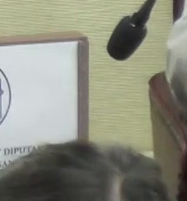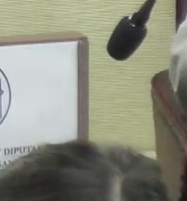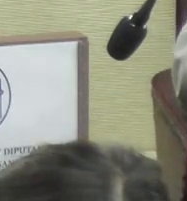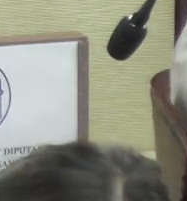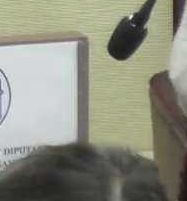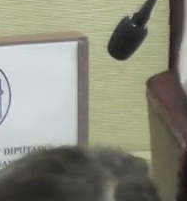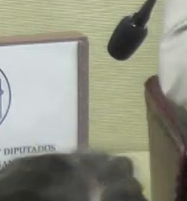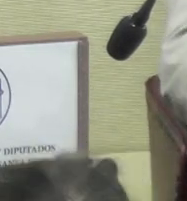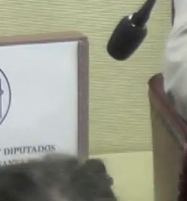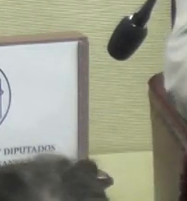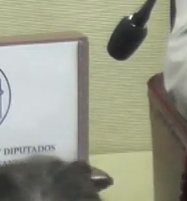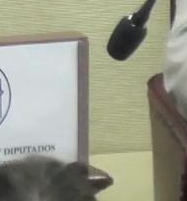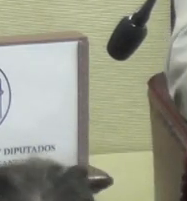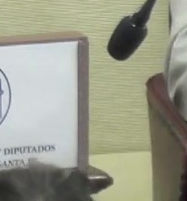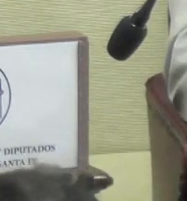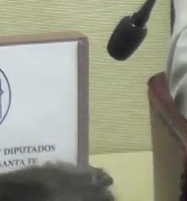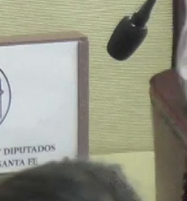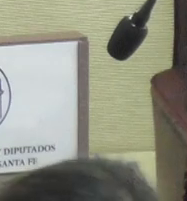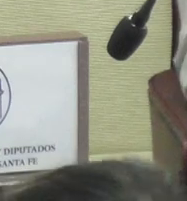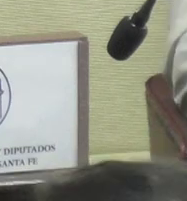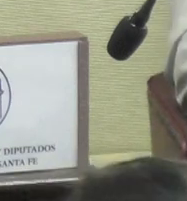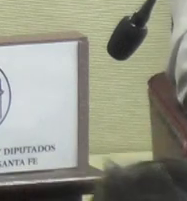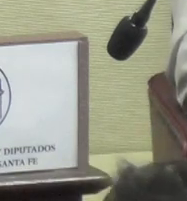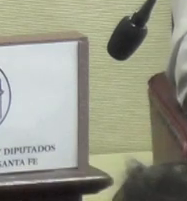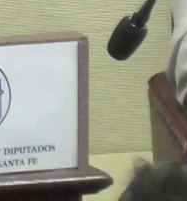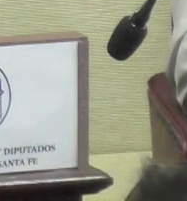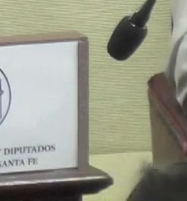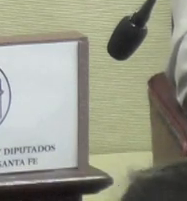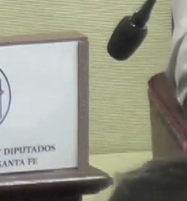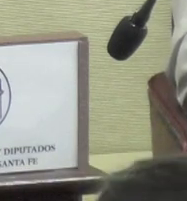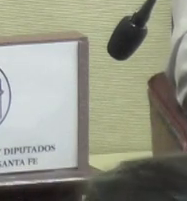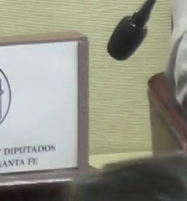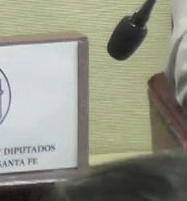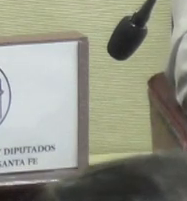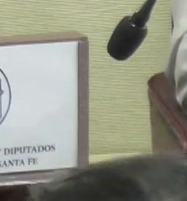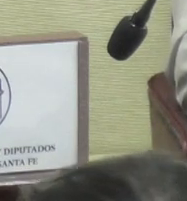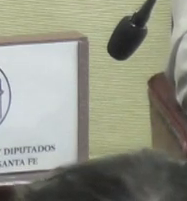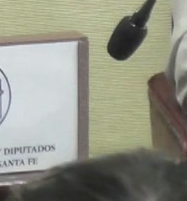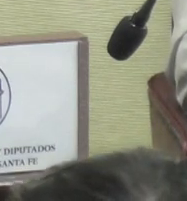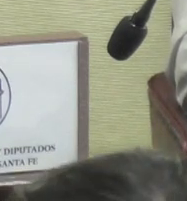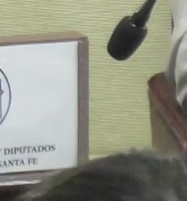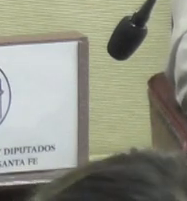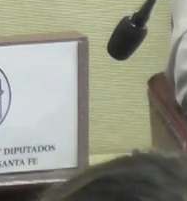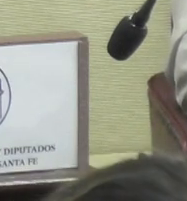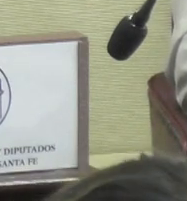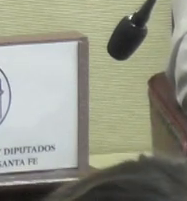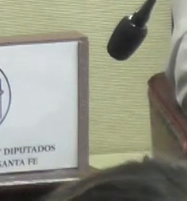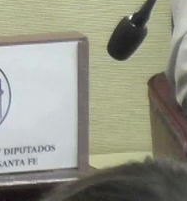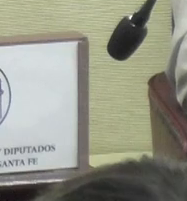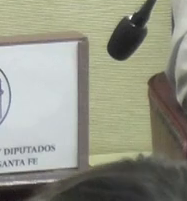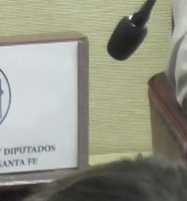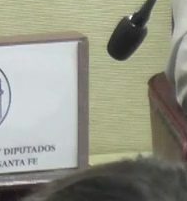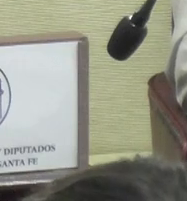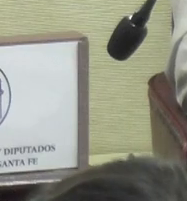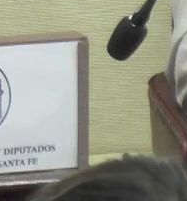docentes, estudiantes, graduados, sino para familias enteras, para egresados, para abuelos que piensan que